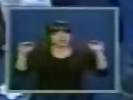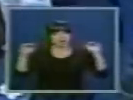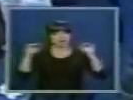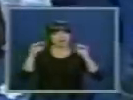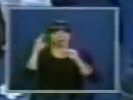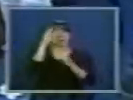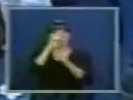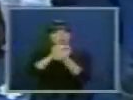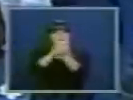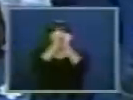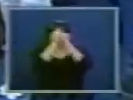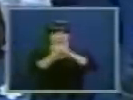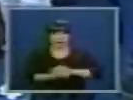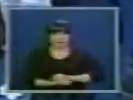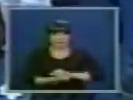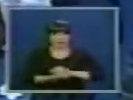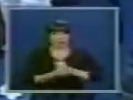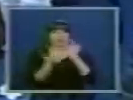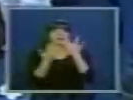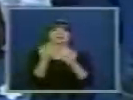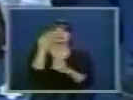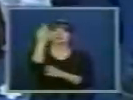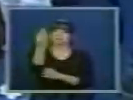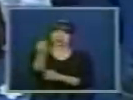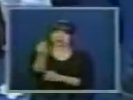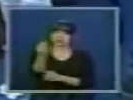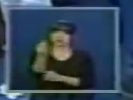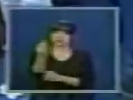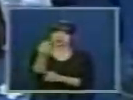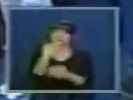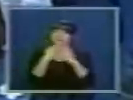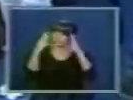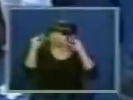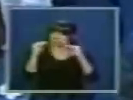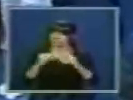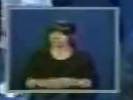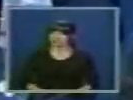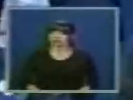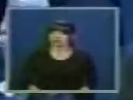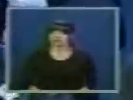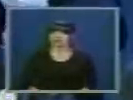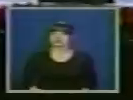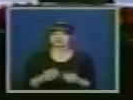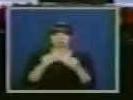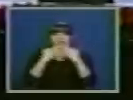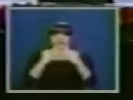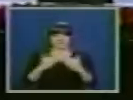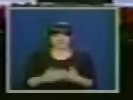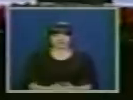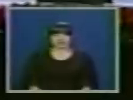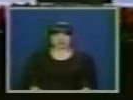de cambio y esperanza. Buenas noches. Muchas gracias.